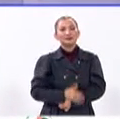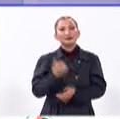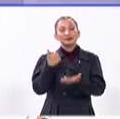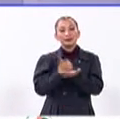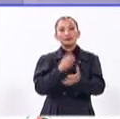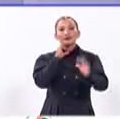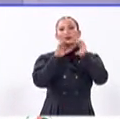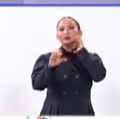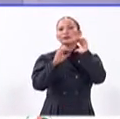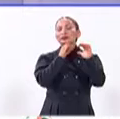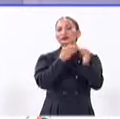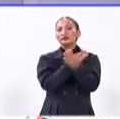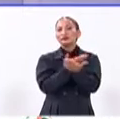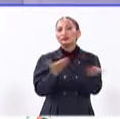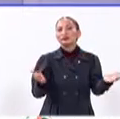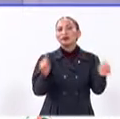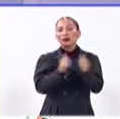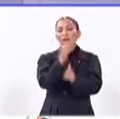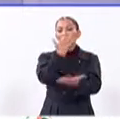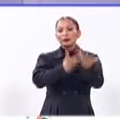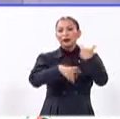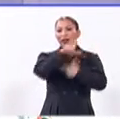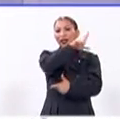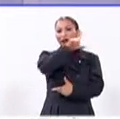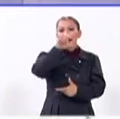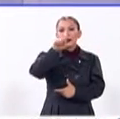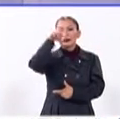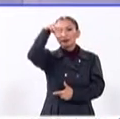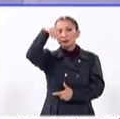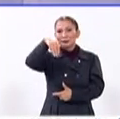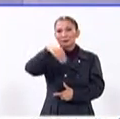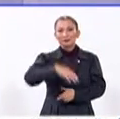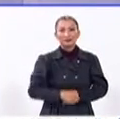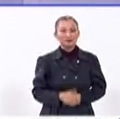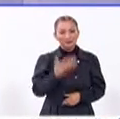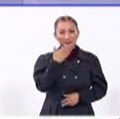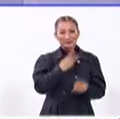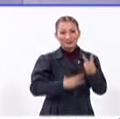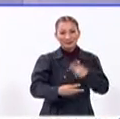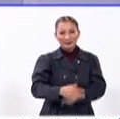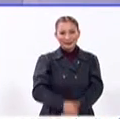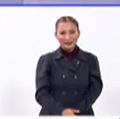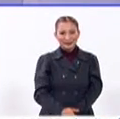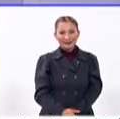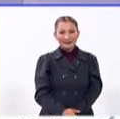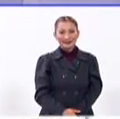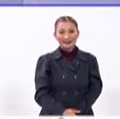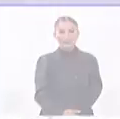Ella nos permite comunicarnos con ustedes también a través de la lengua de señas mexicana. Bienvenidos.